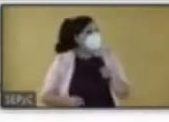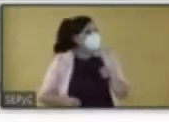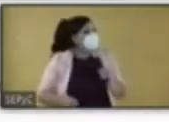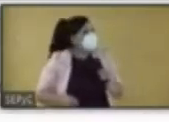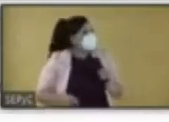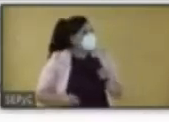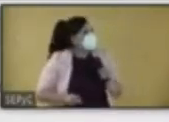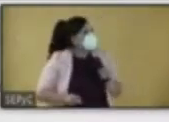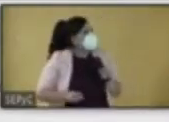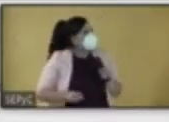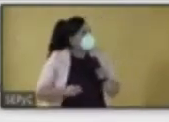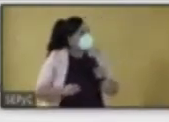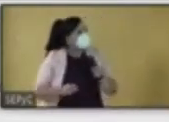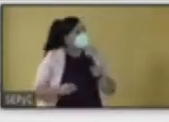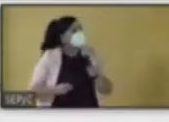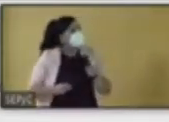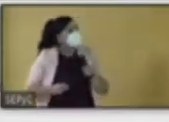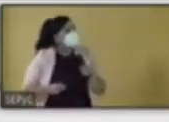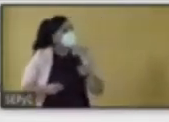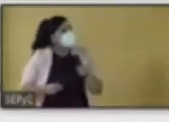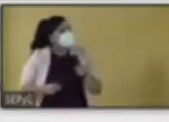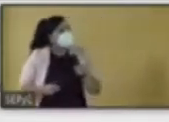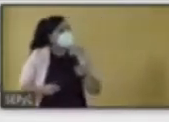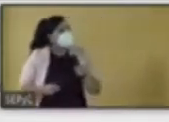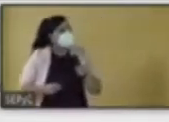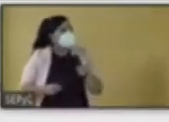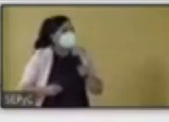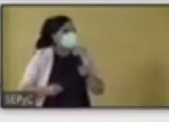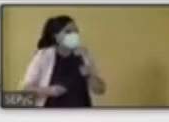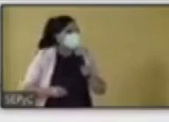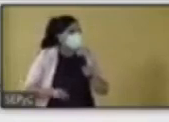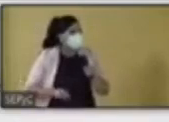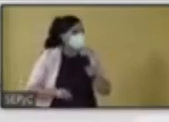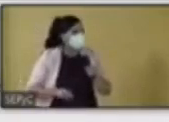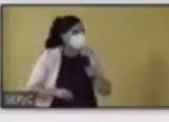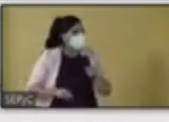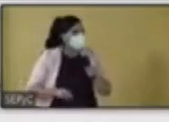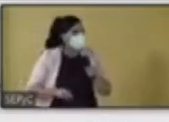podernos pasar al siguiente rubro, que es el de datos de la pareja.